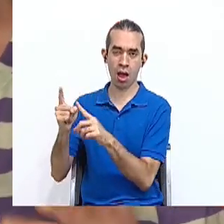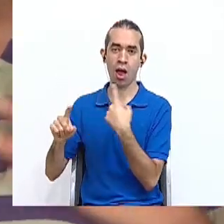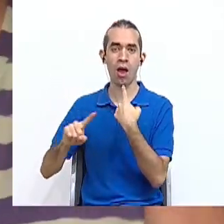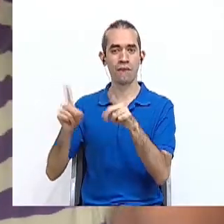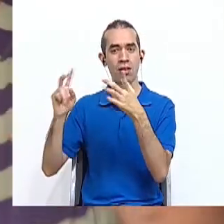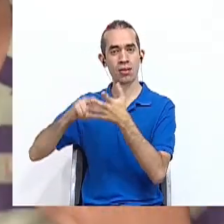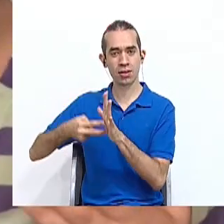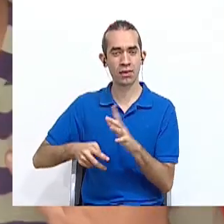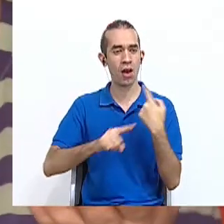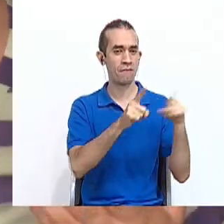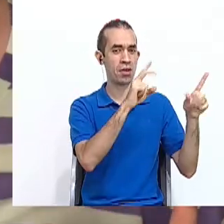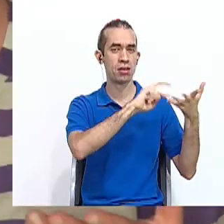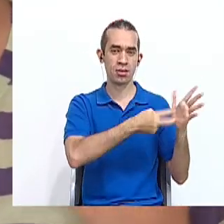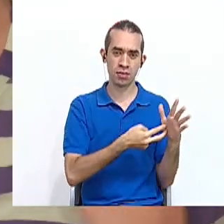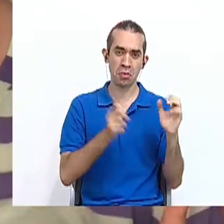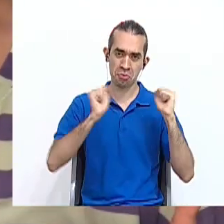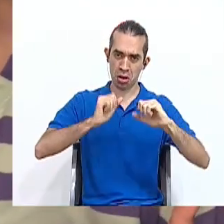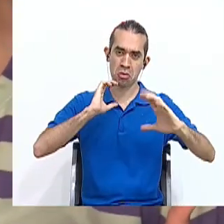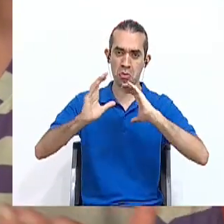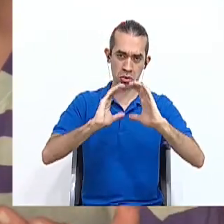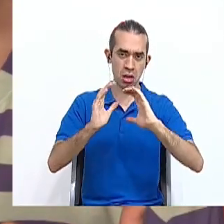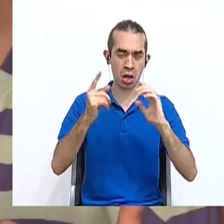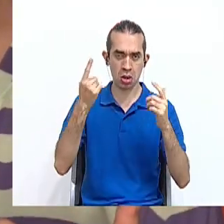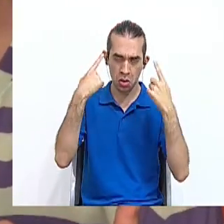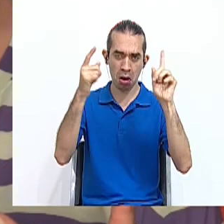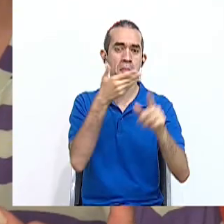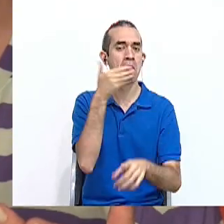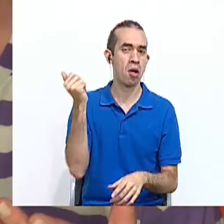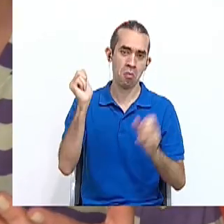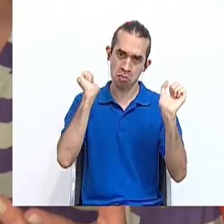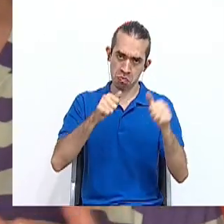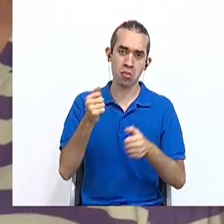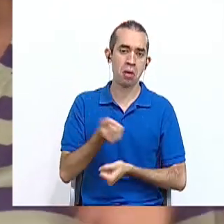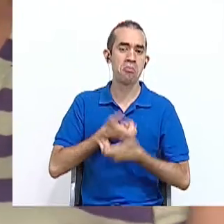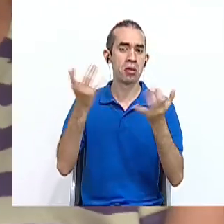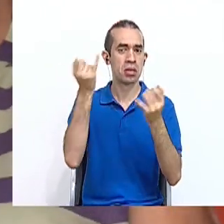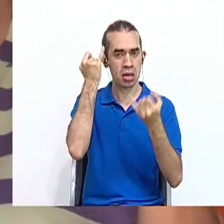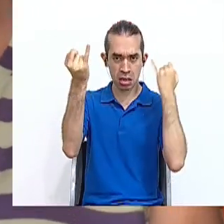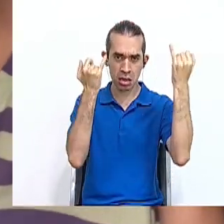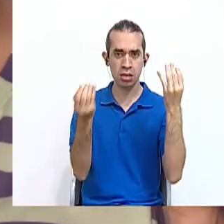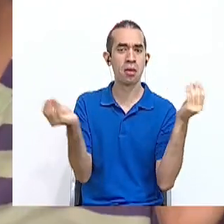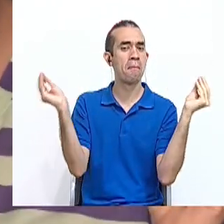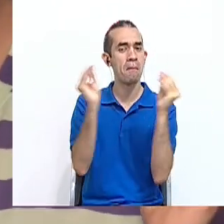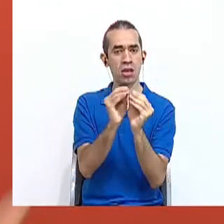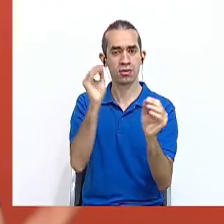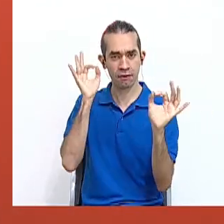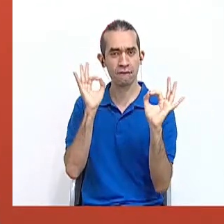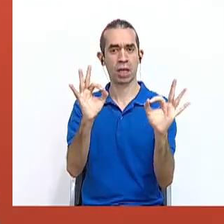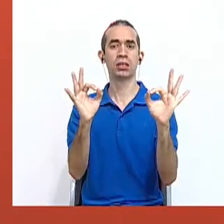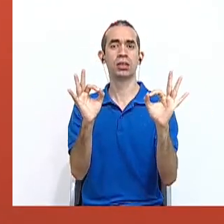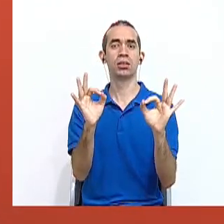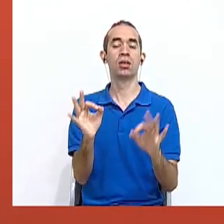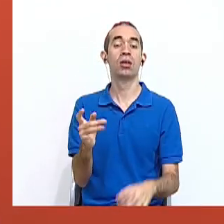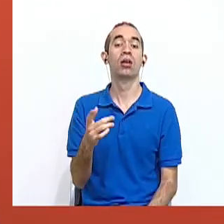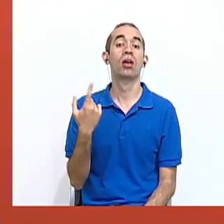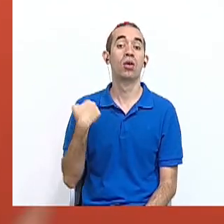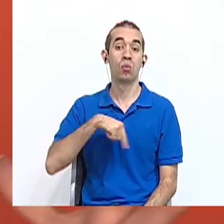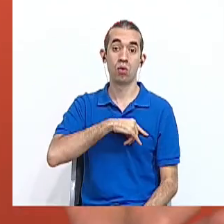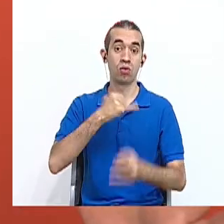para lograr comunicarnos mucho mejor y poder expresar ideas de una forma mucho más eficaz. Nuestro idioma